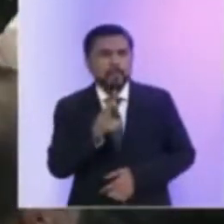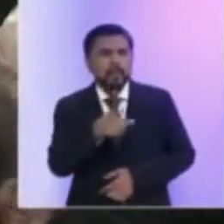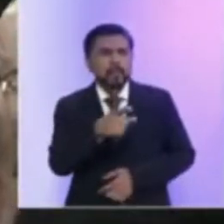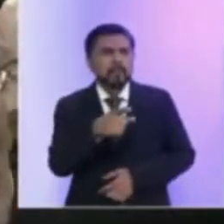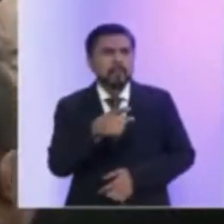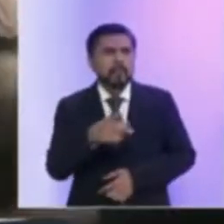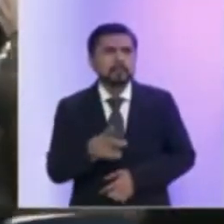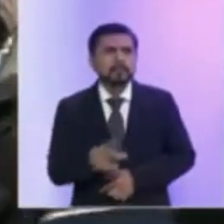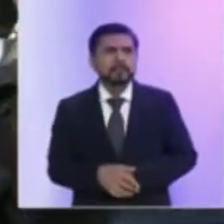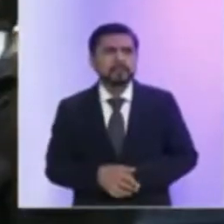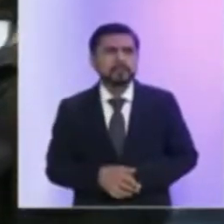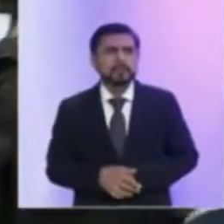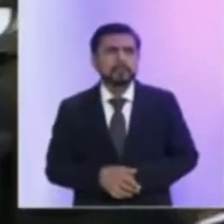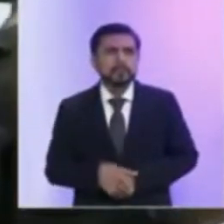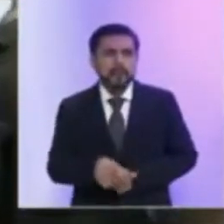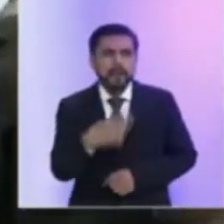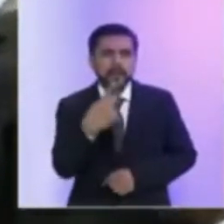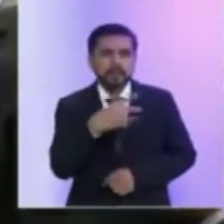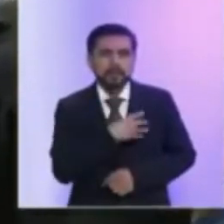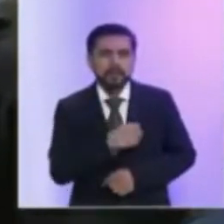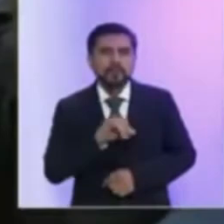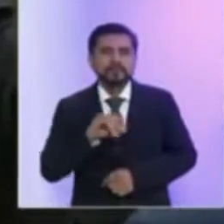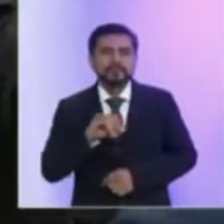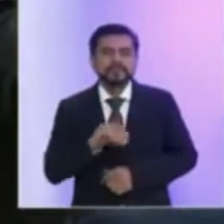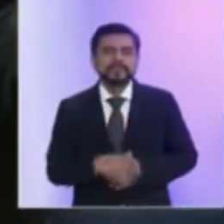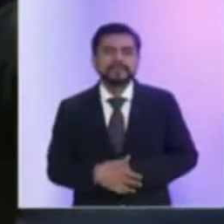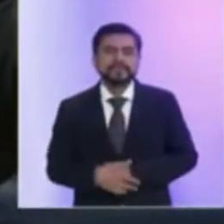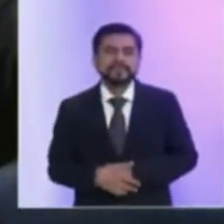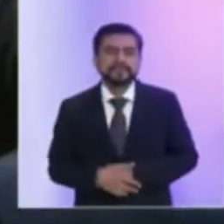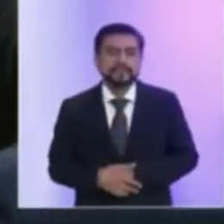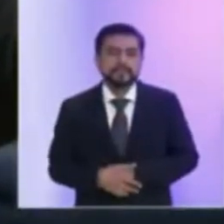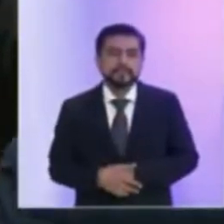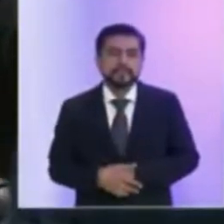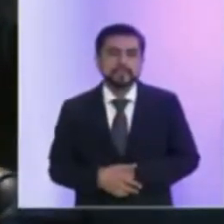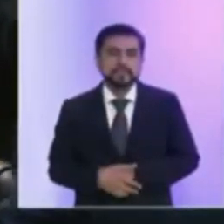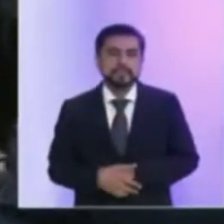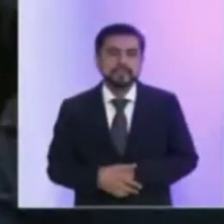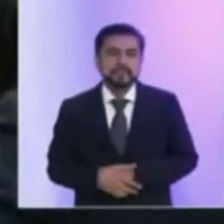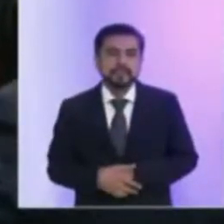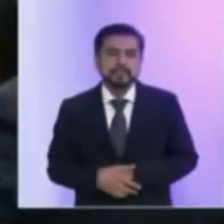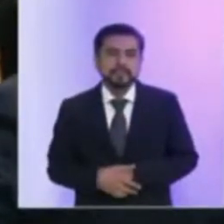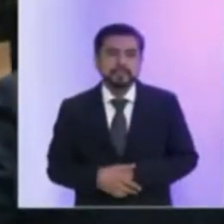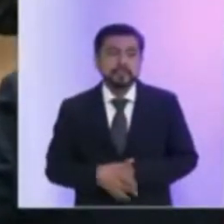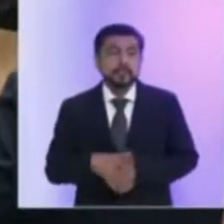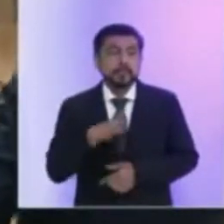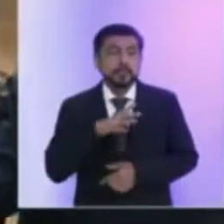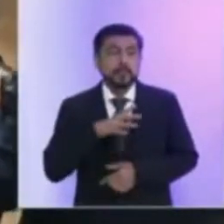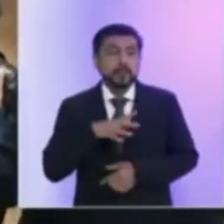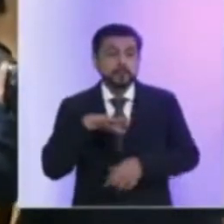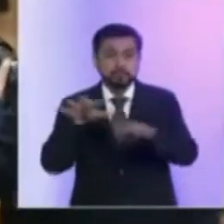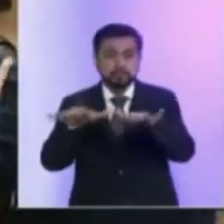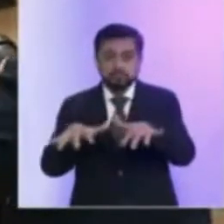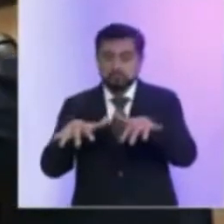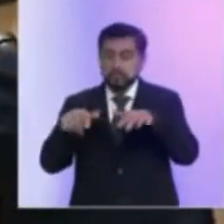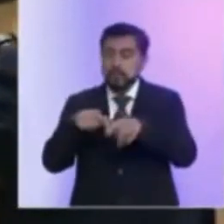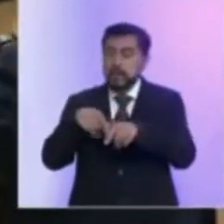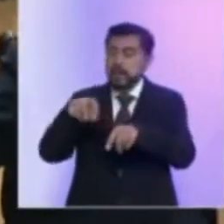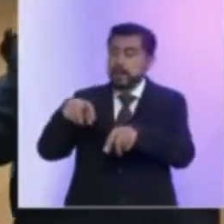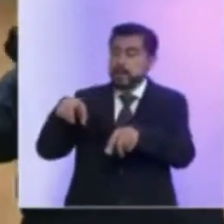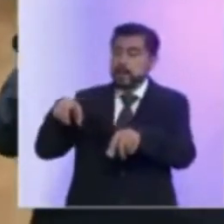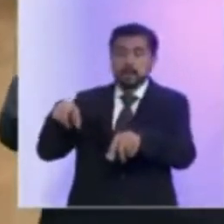Ifigenia Martínez. Con los hijos. Sí. Vemos del mismo lado en la gradería donde se encuentran los ministros de la Corte.